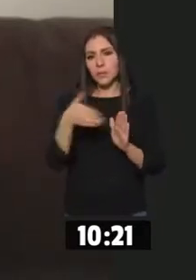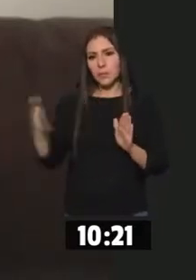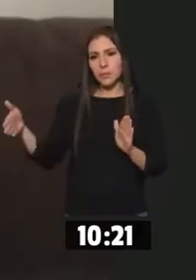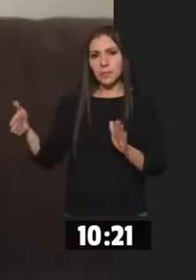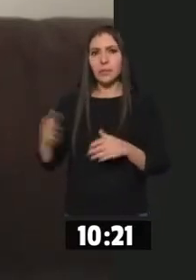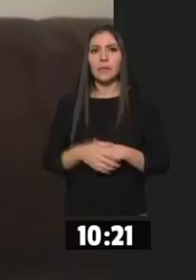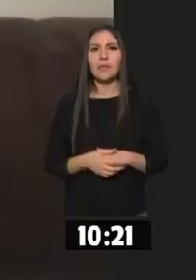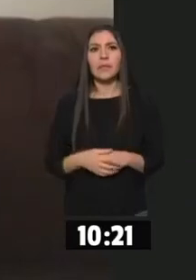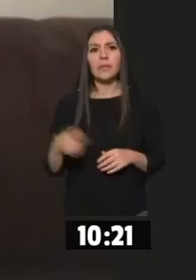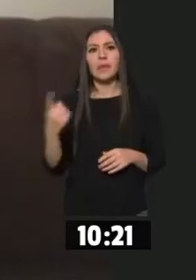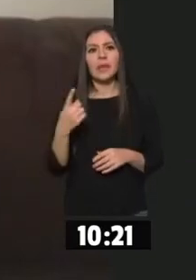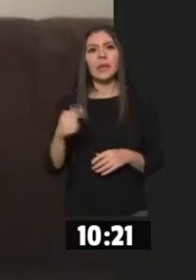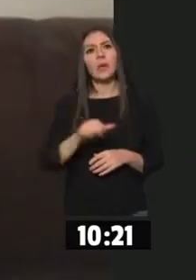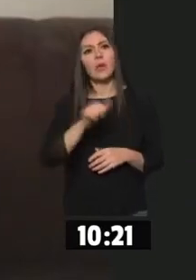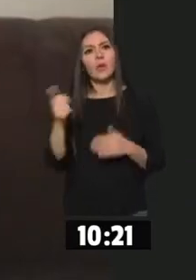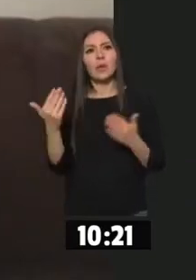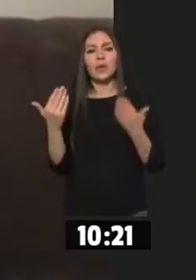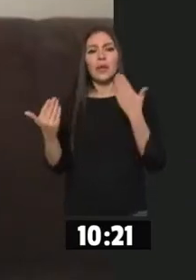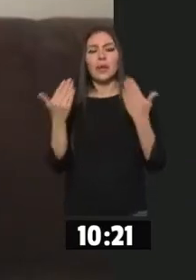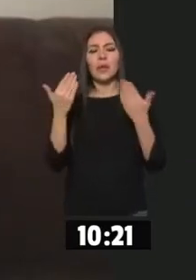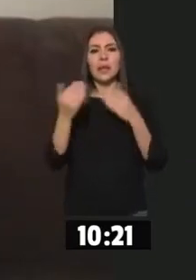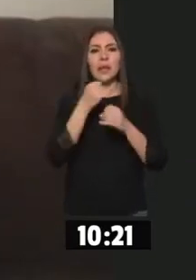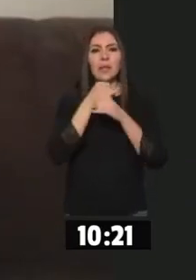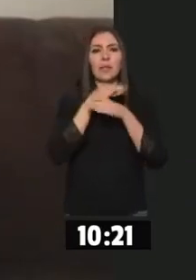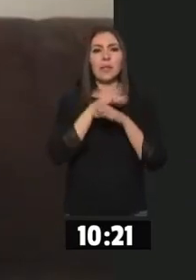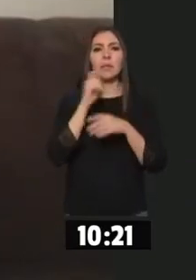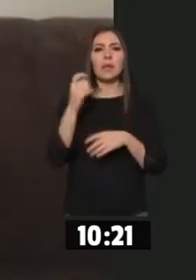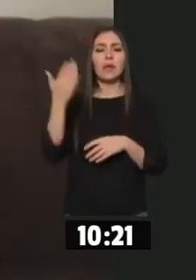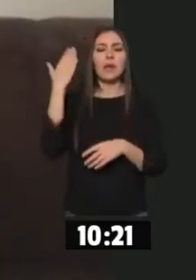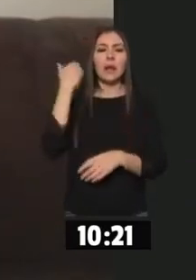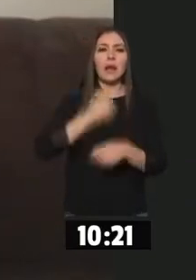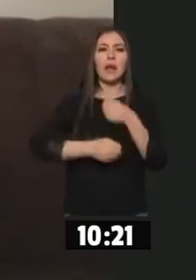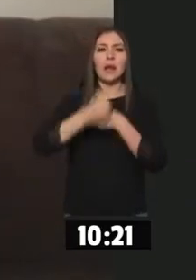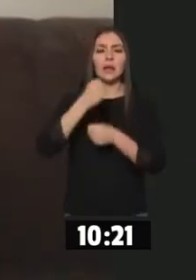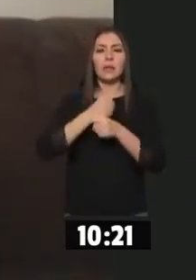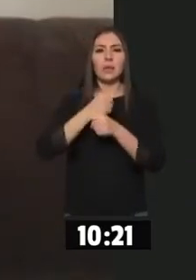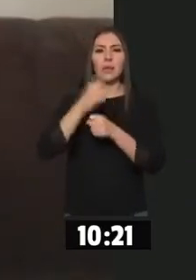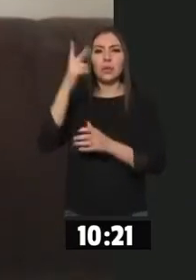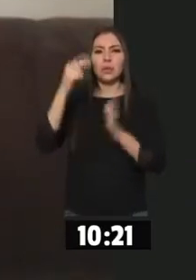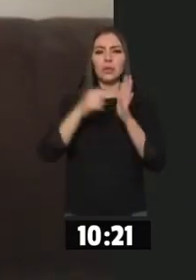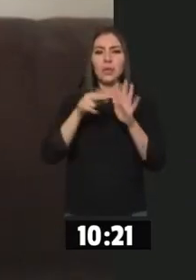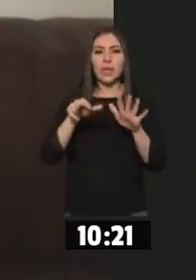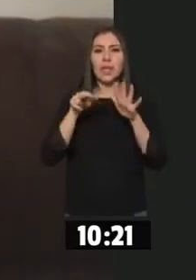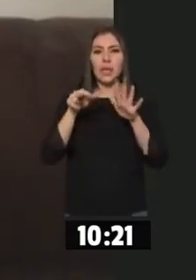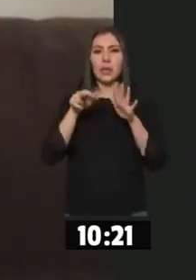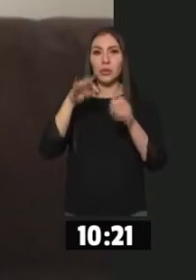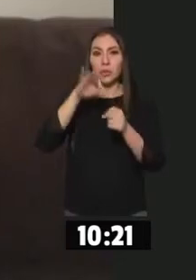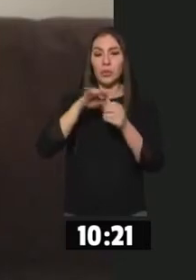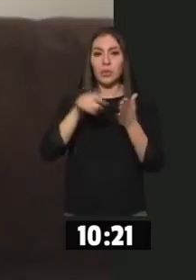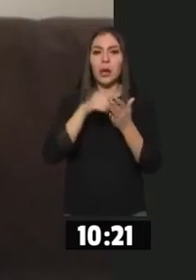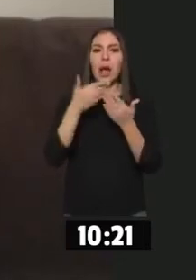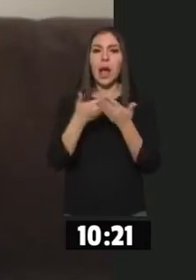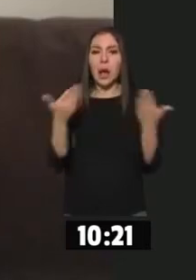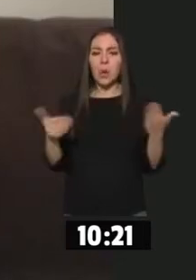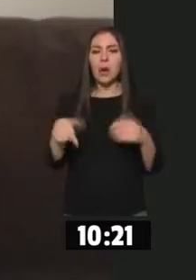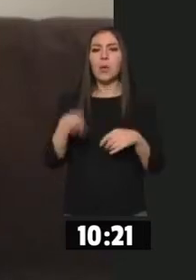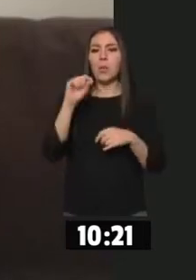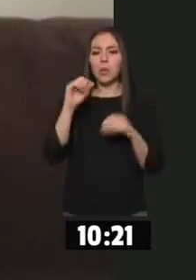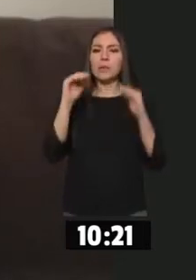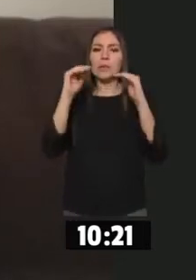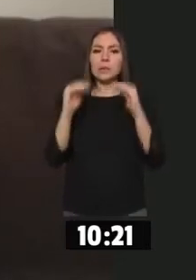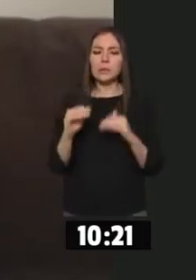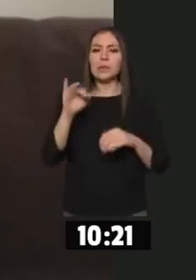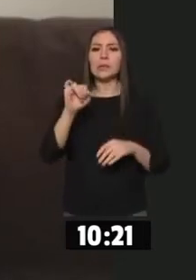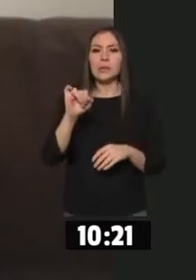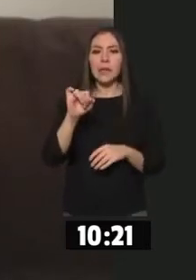los datos con respecto al proceso del 2018, sí hay un descenso. En ese mismo periodo, si lo comparamos